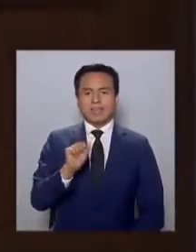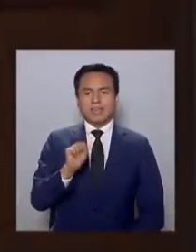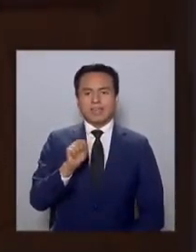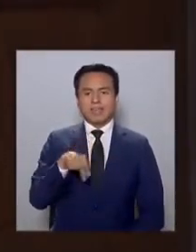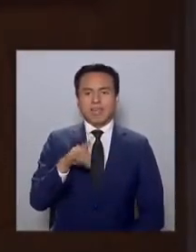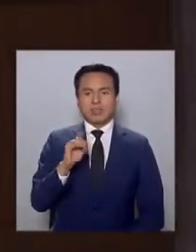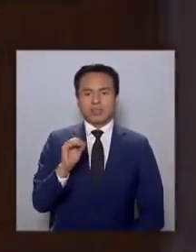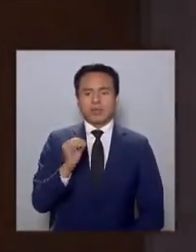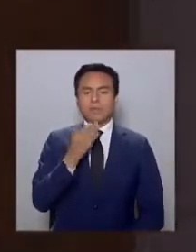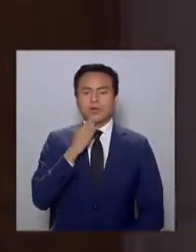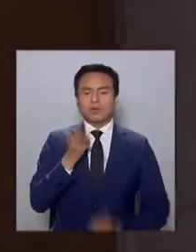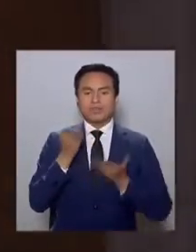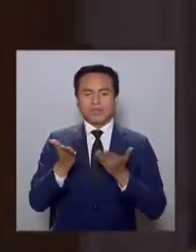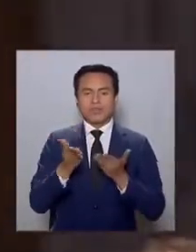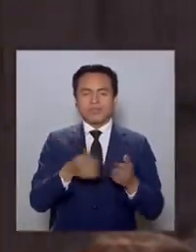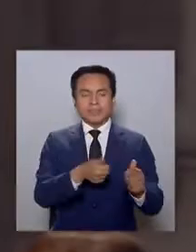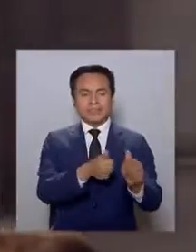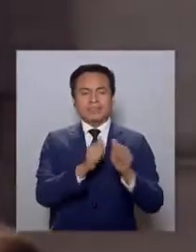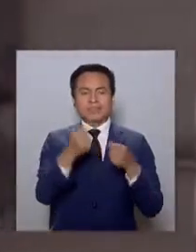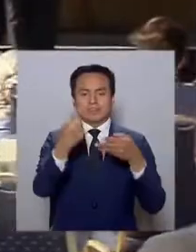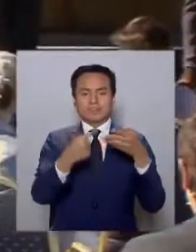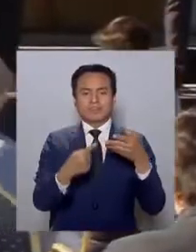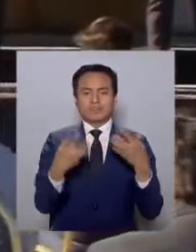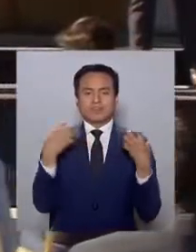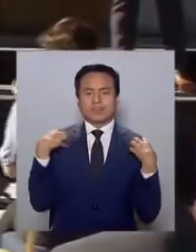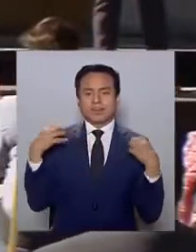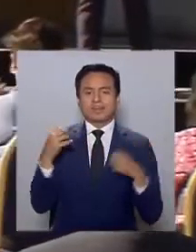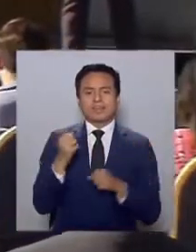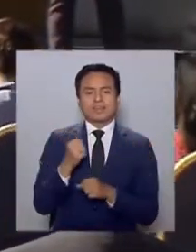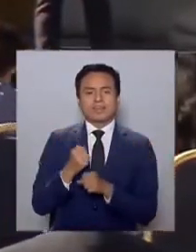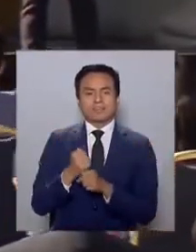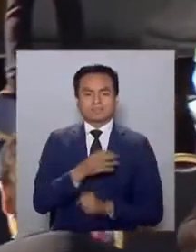mejor para usted y los desafíos de su cartera.